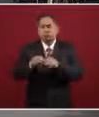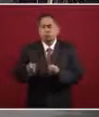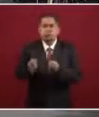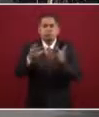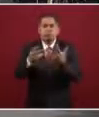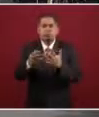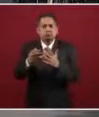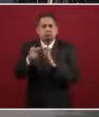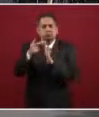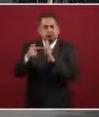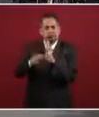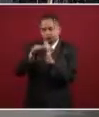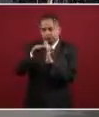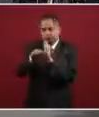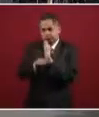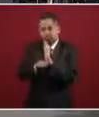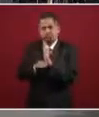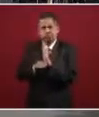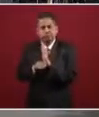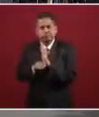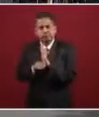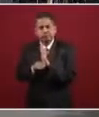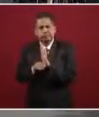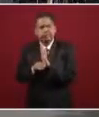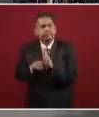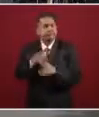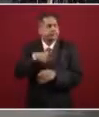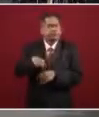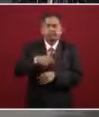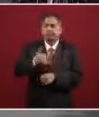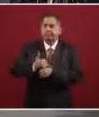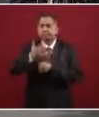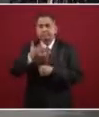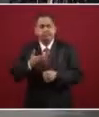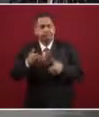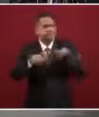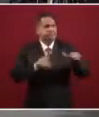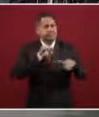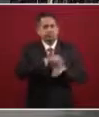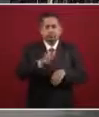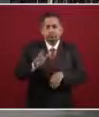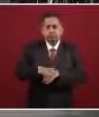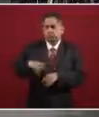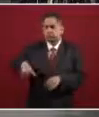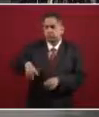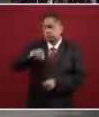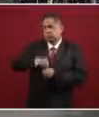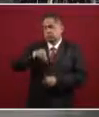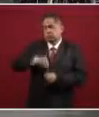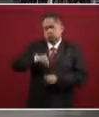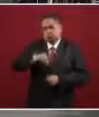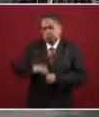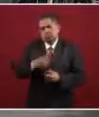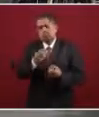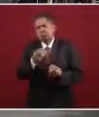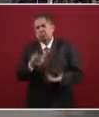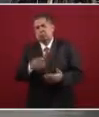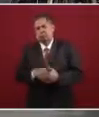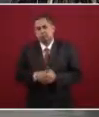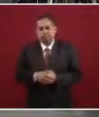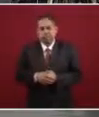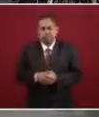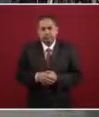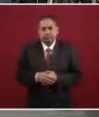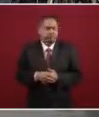de recursos de inconformidad ante el INAI porque el gobierno no entrega la información. No. ¿Cuándo se